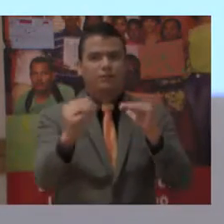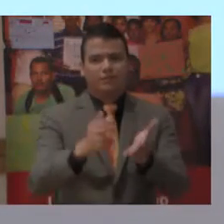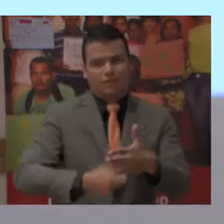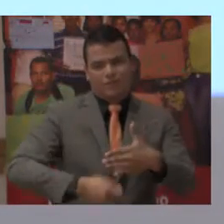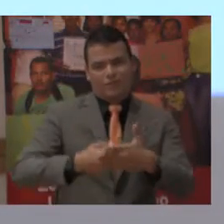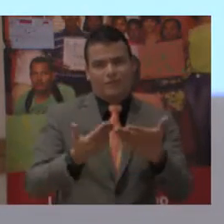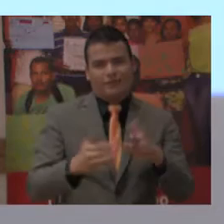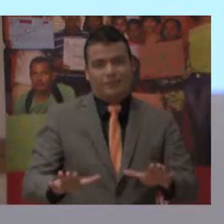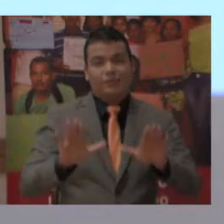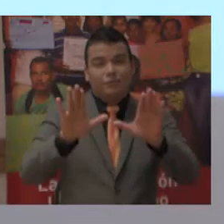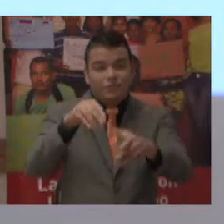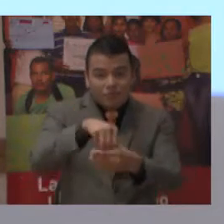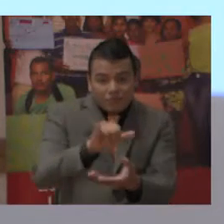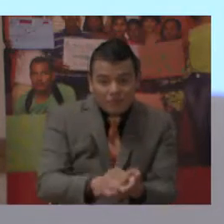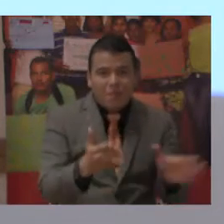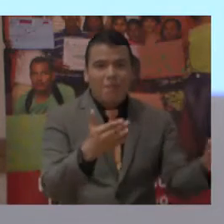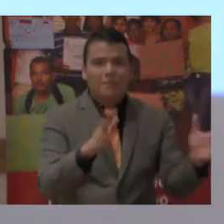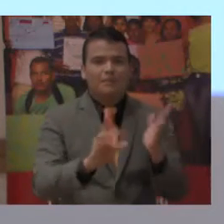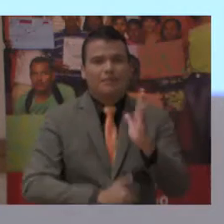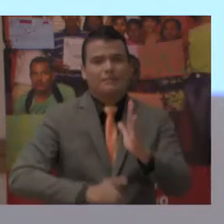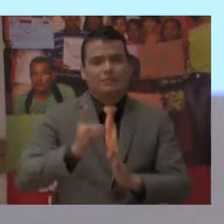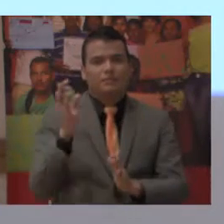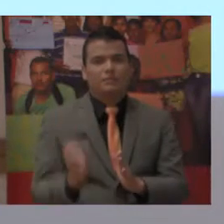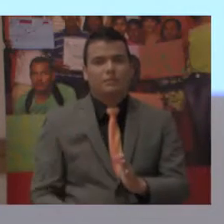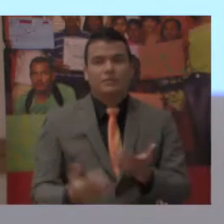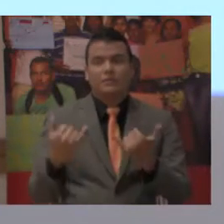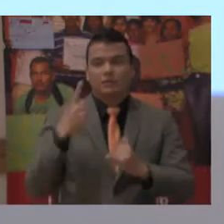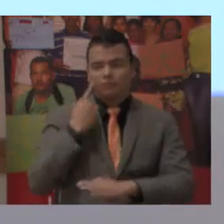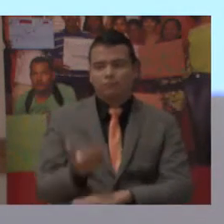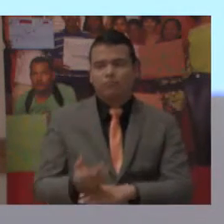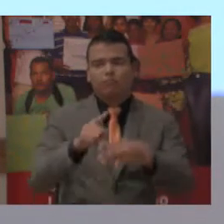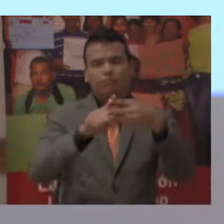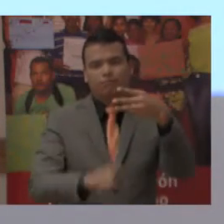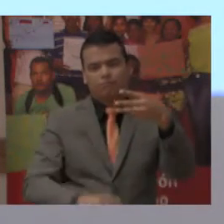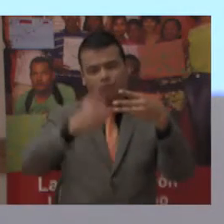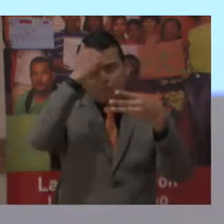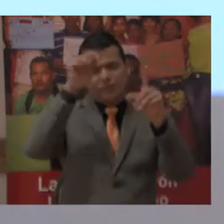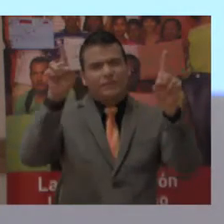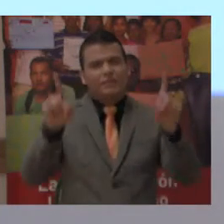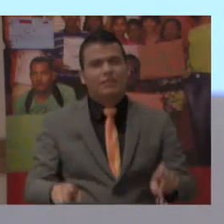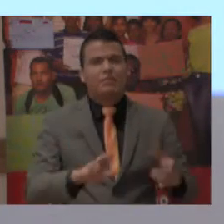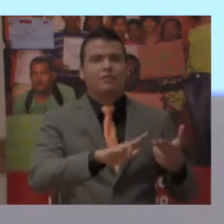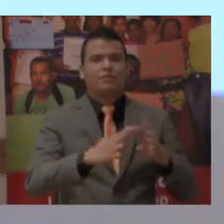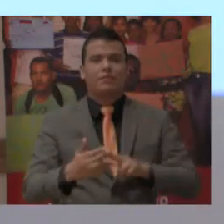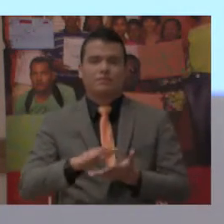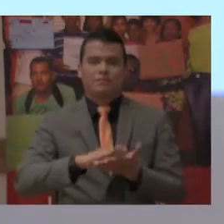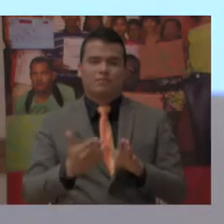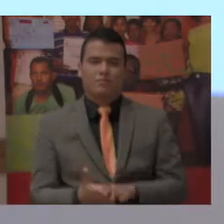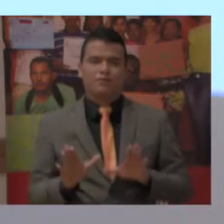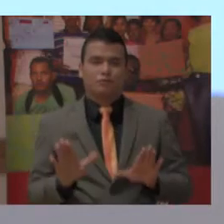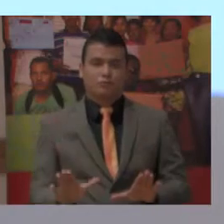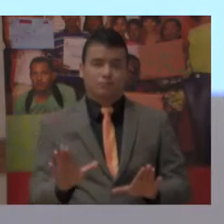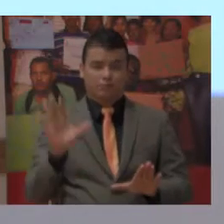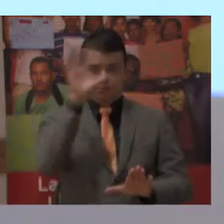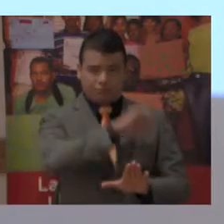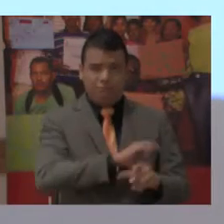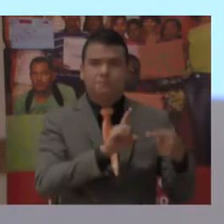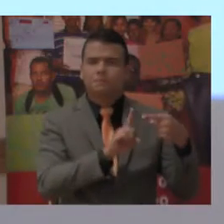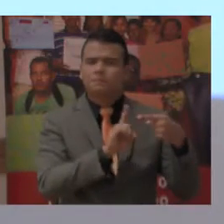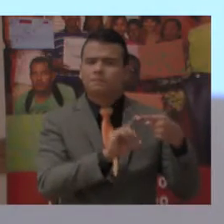cual en el plan de desarrollo hay tres ejes básicos, todos relacionados con la paz, sin duda alguna. Uno